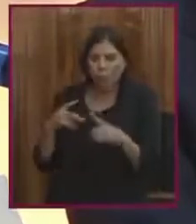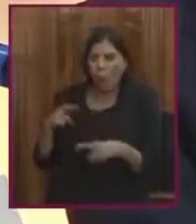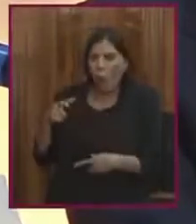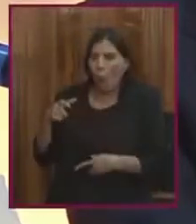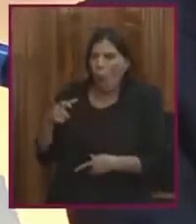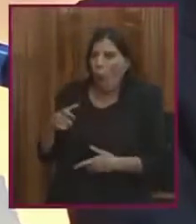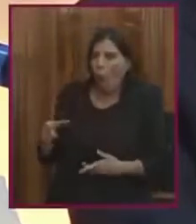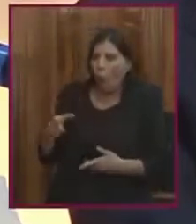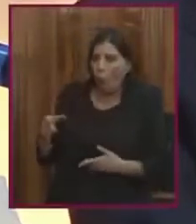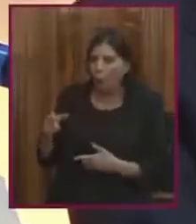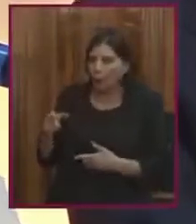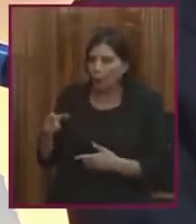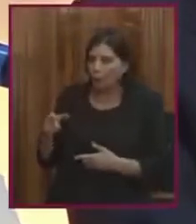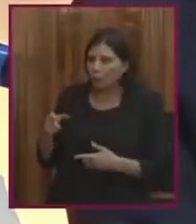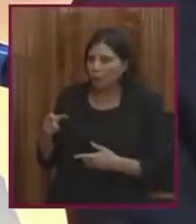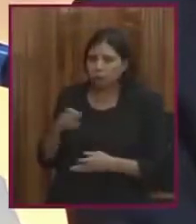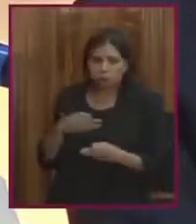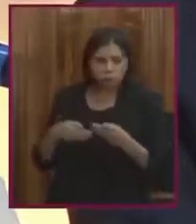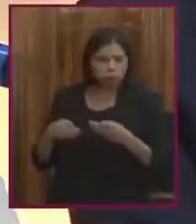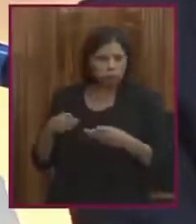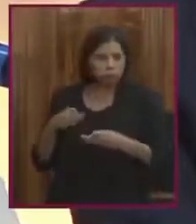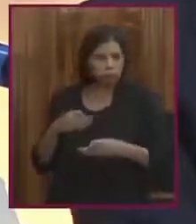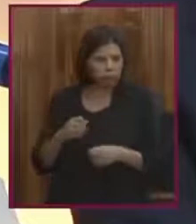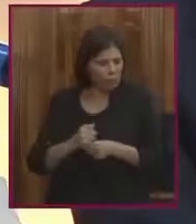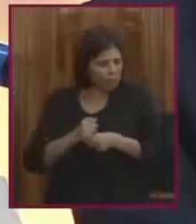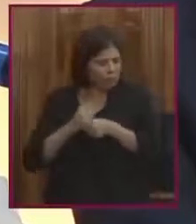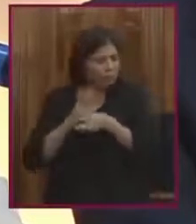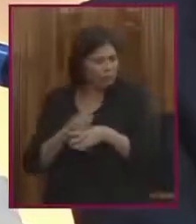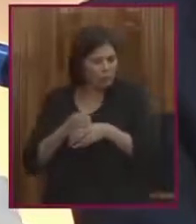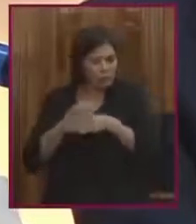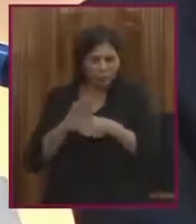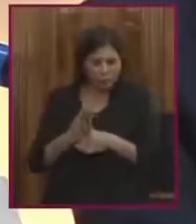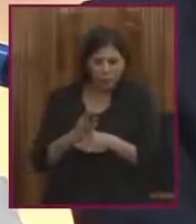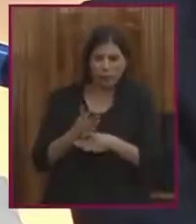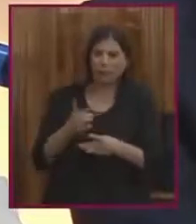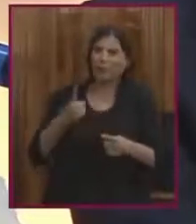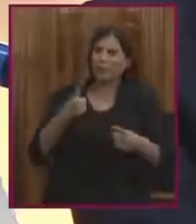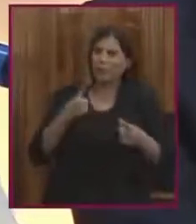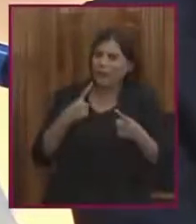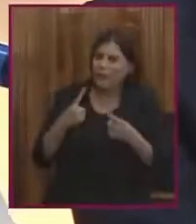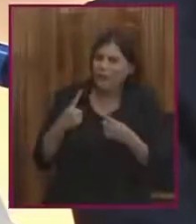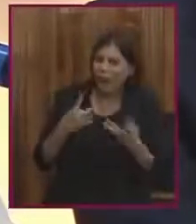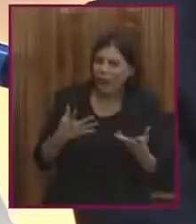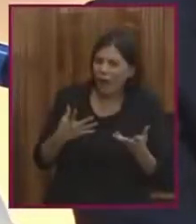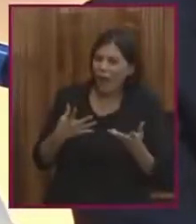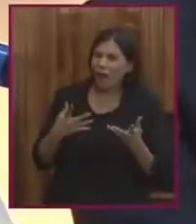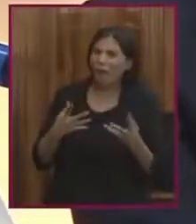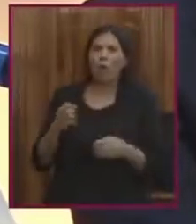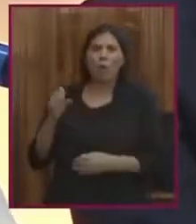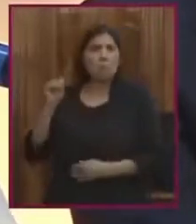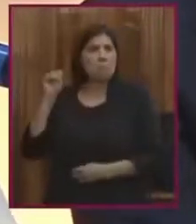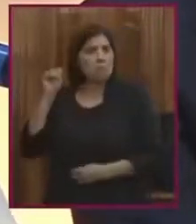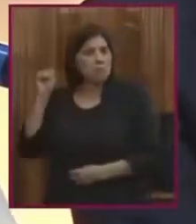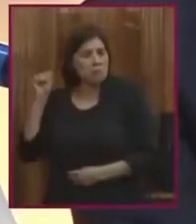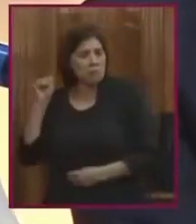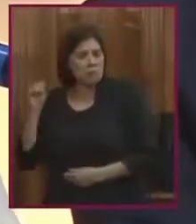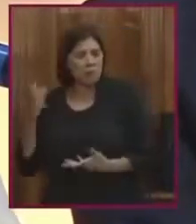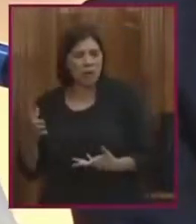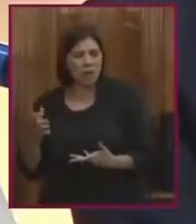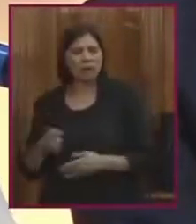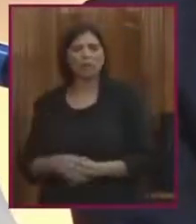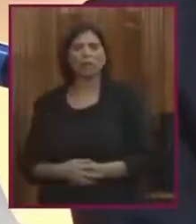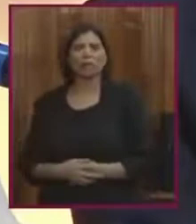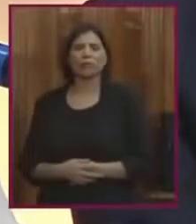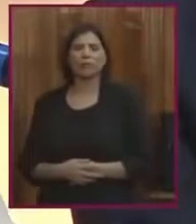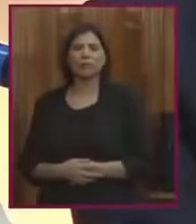todas las expresiones contrarias de confrontación, etcétera, de orden sindical, se